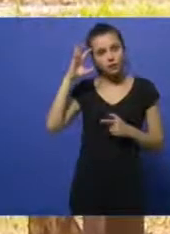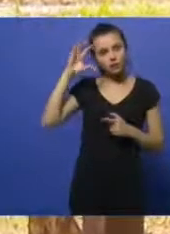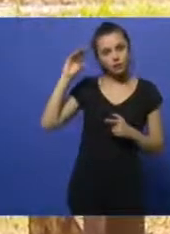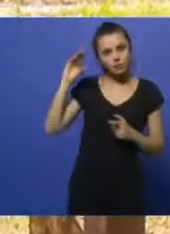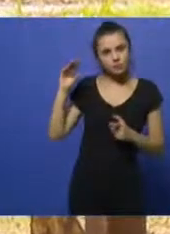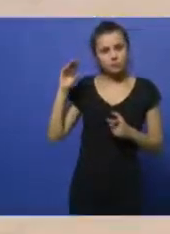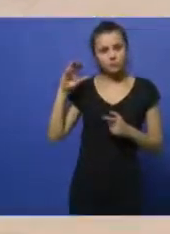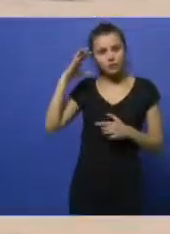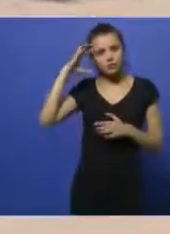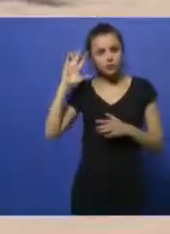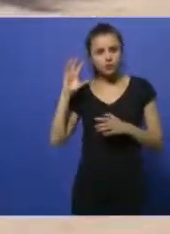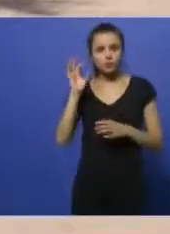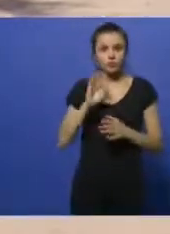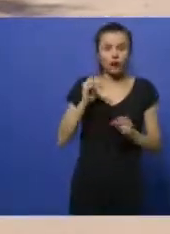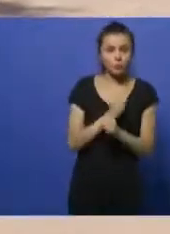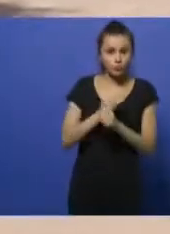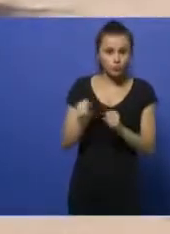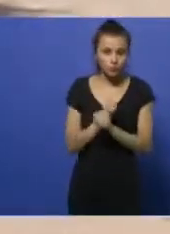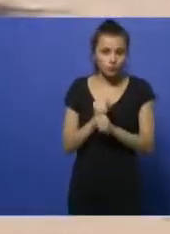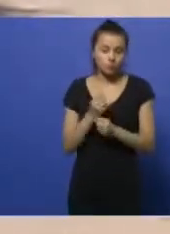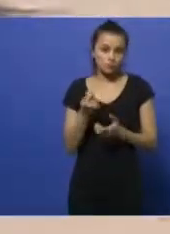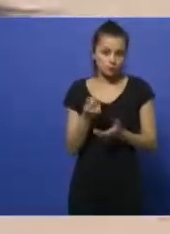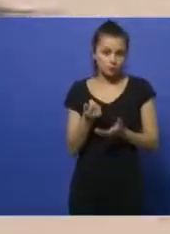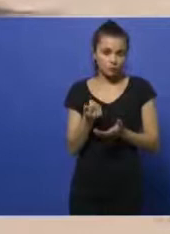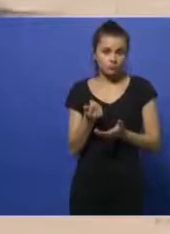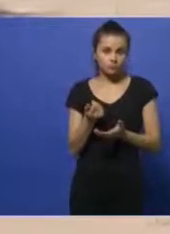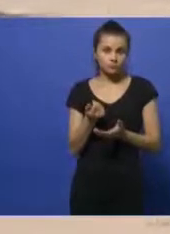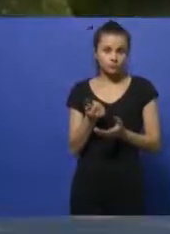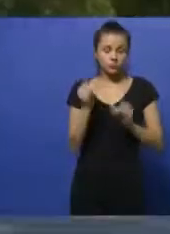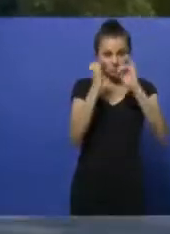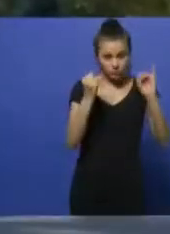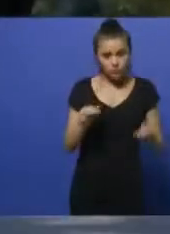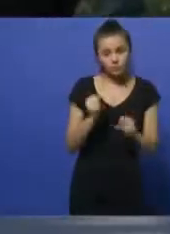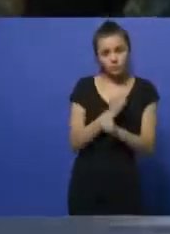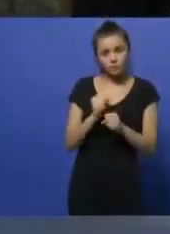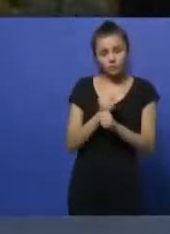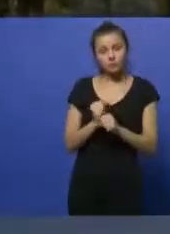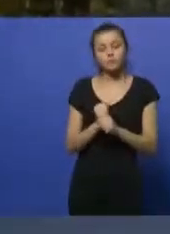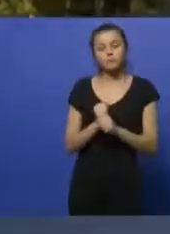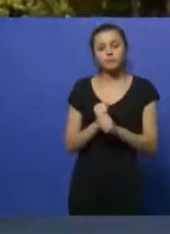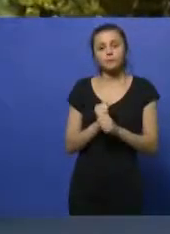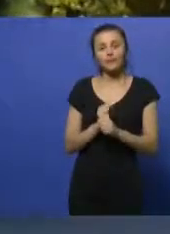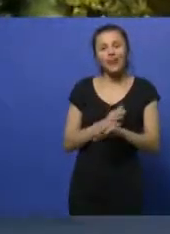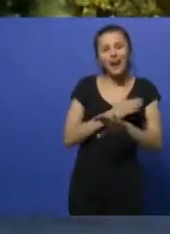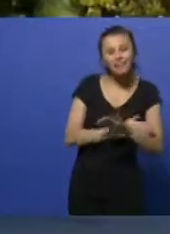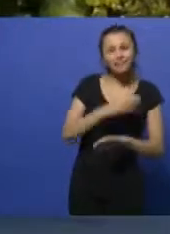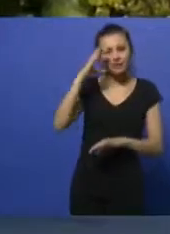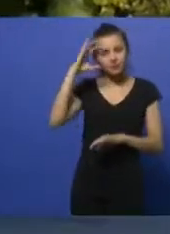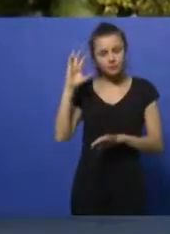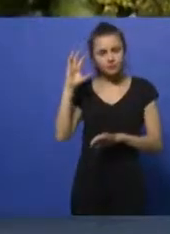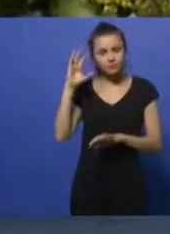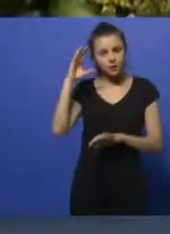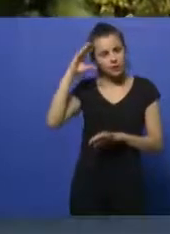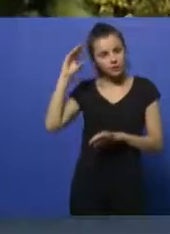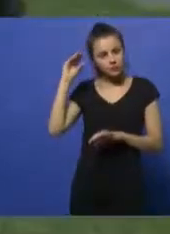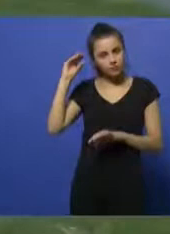se le apruebe un fondo, el fondo para que se le apruebe el presupuesto, tendrían que tener la capacidad para que